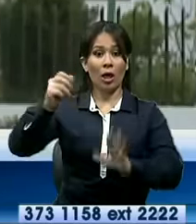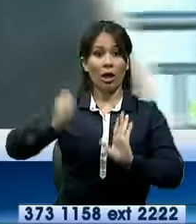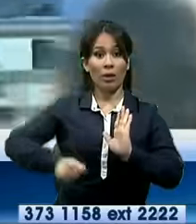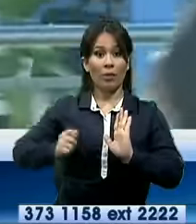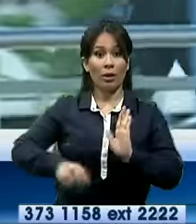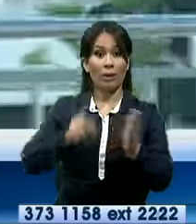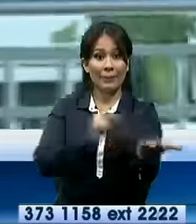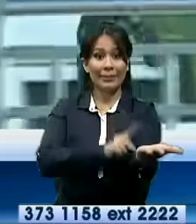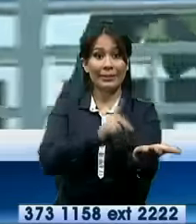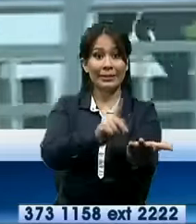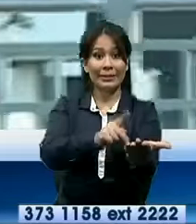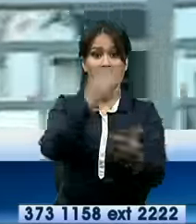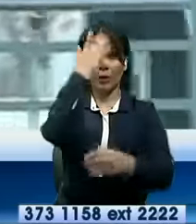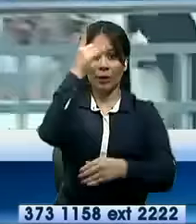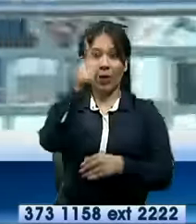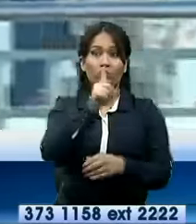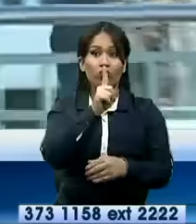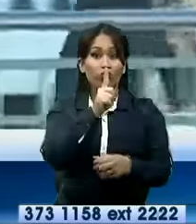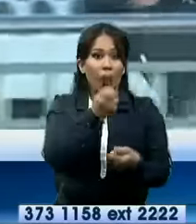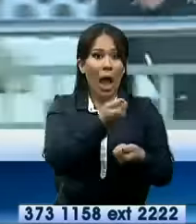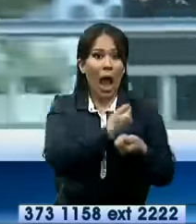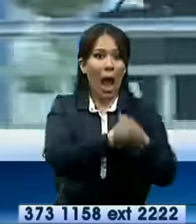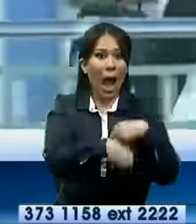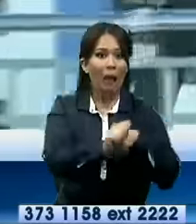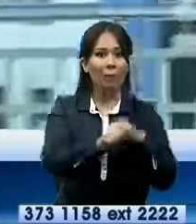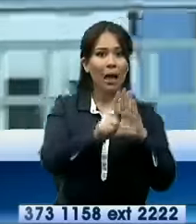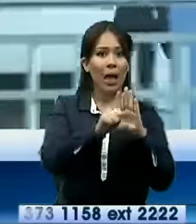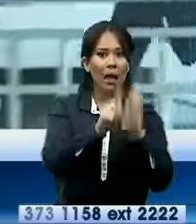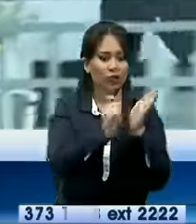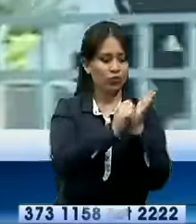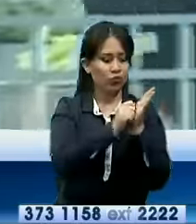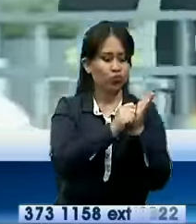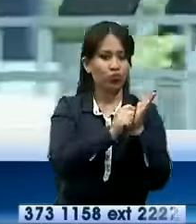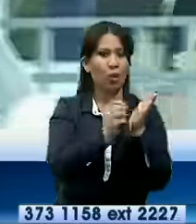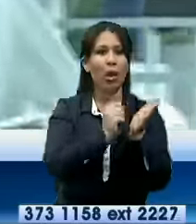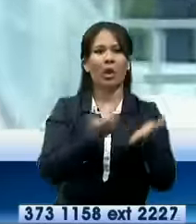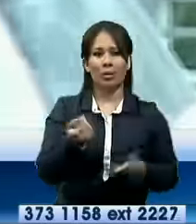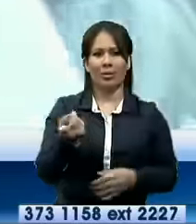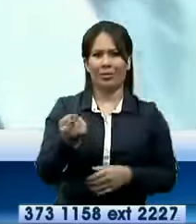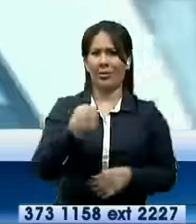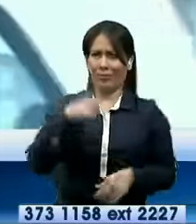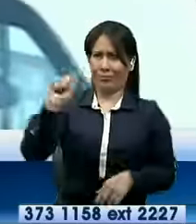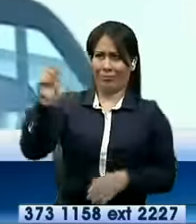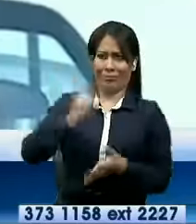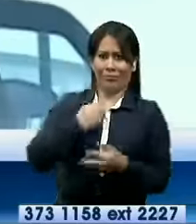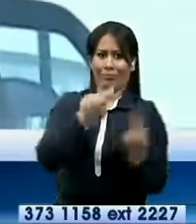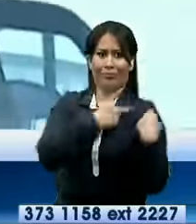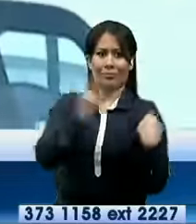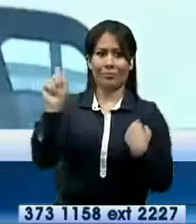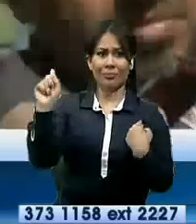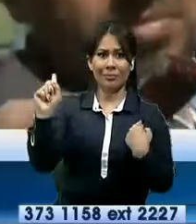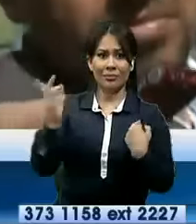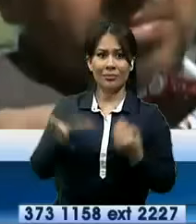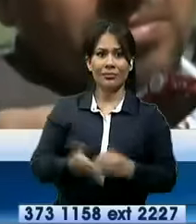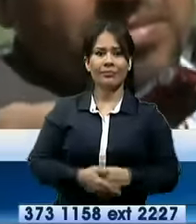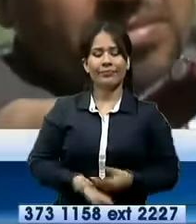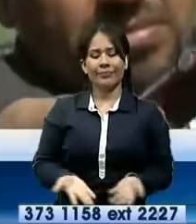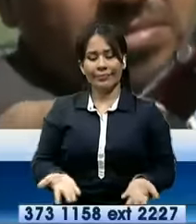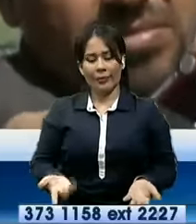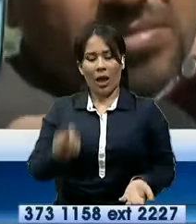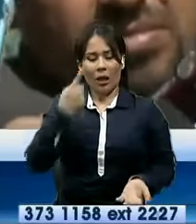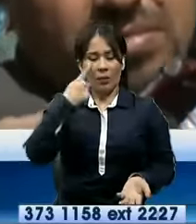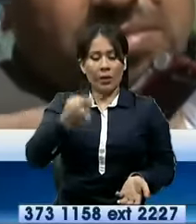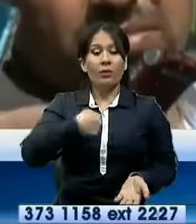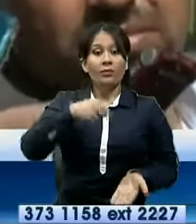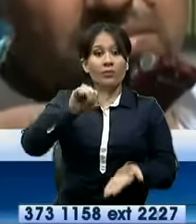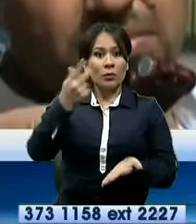Pichincha por una supuesta adulteración de la ley de comunicación. Él afirma que no tiene responsabilidad en el tema. Bueno, hemos